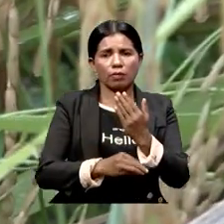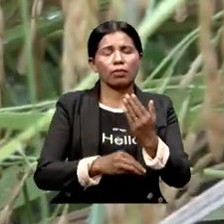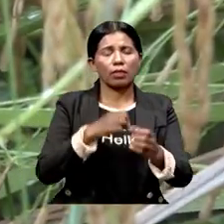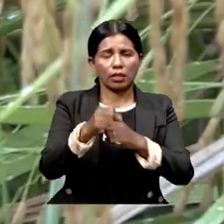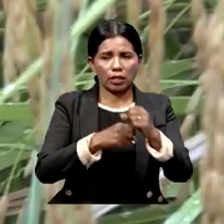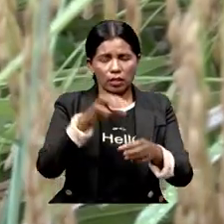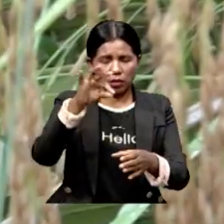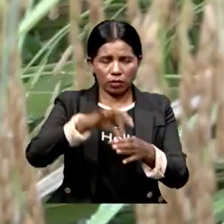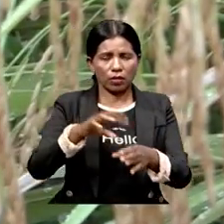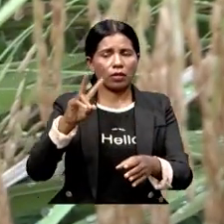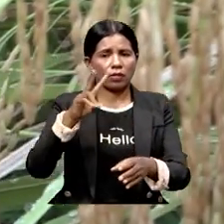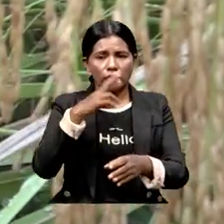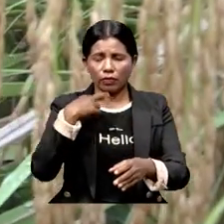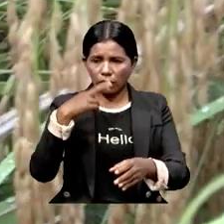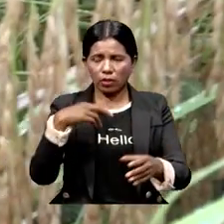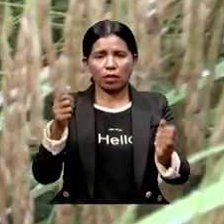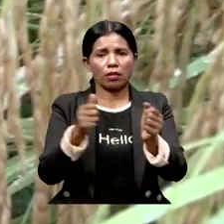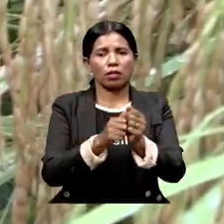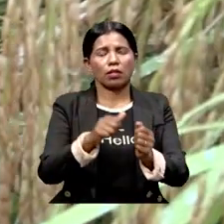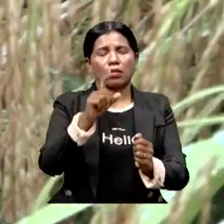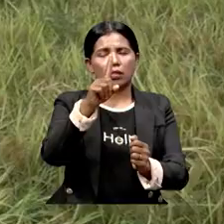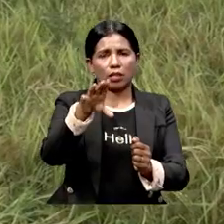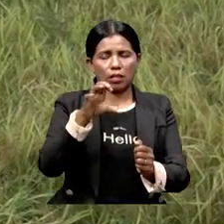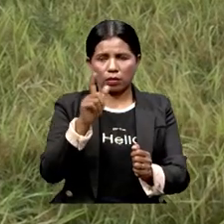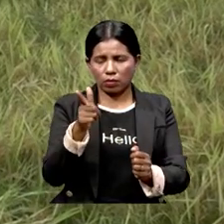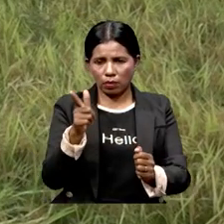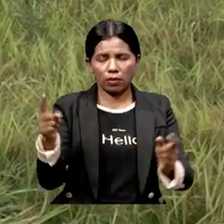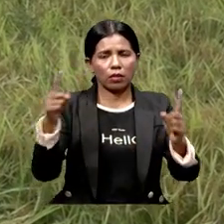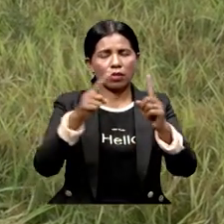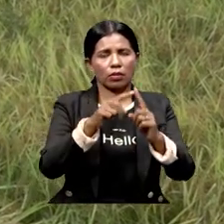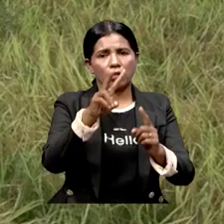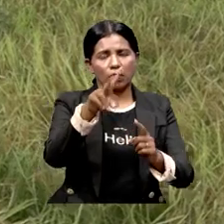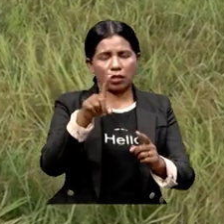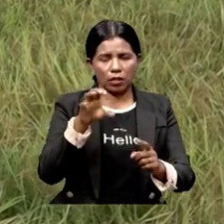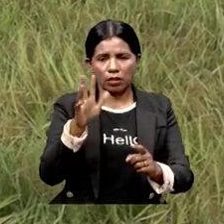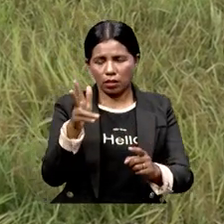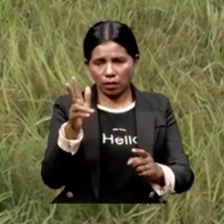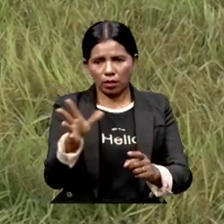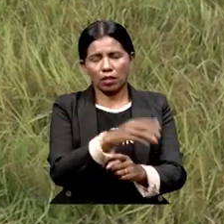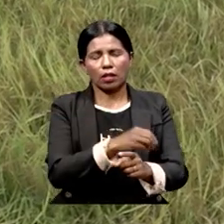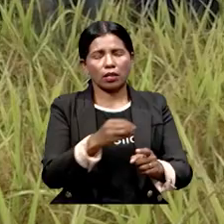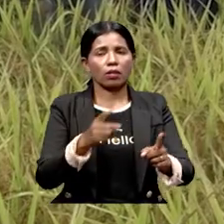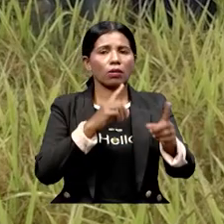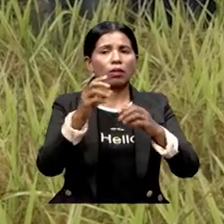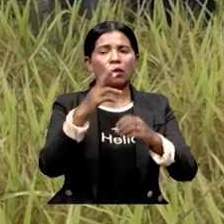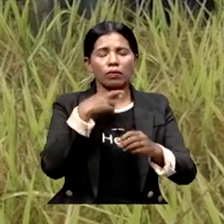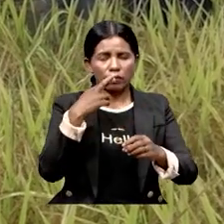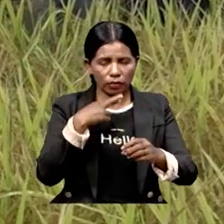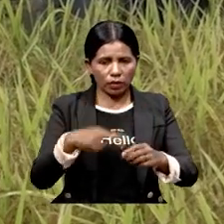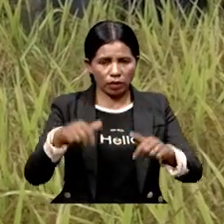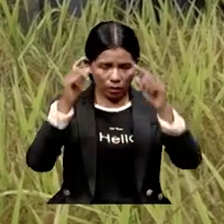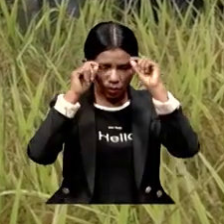se produz harekulit tonelada riunatusida ruanulu to riunatusida tolunulu, nebe converte ba fos local